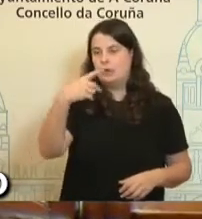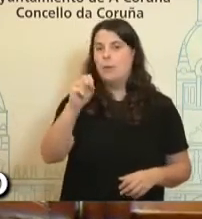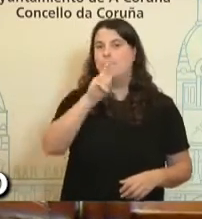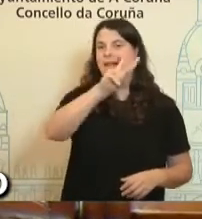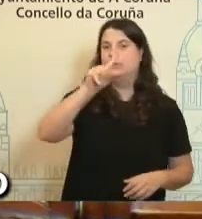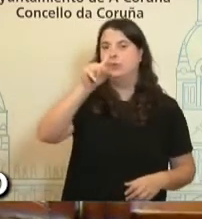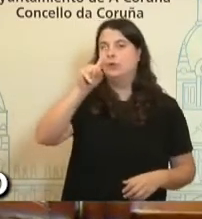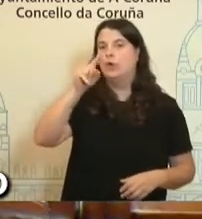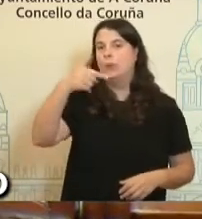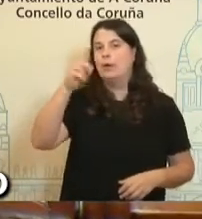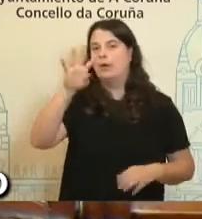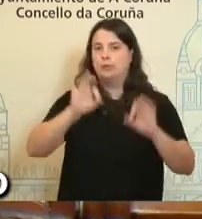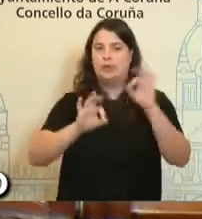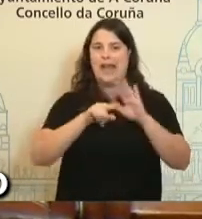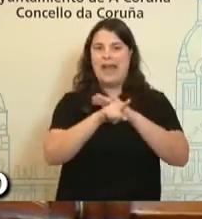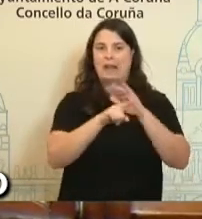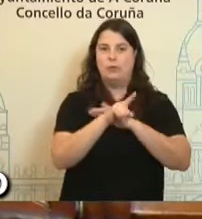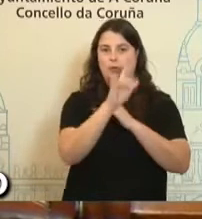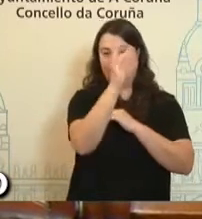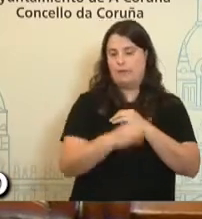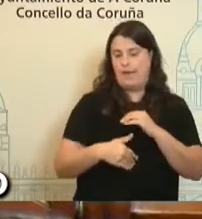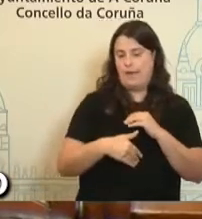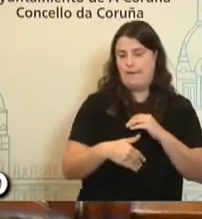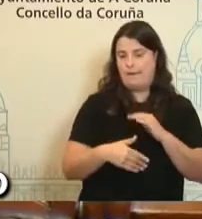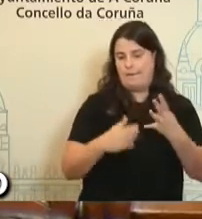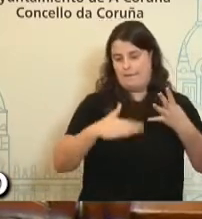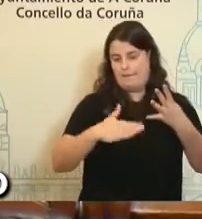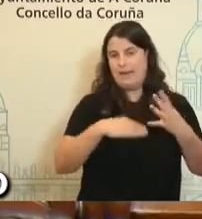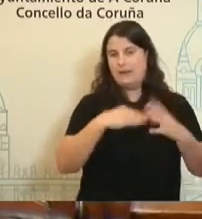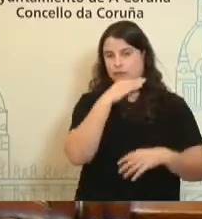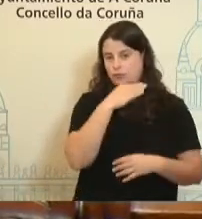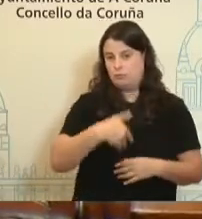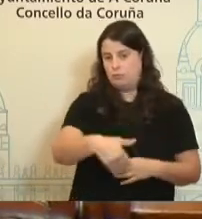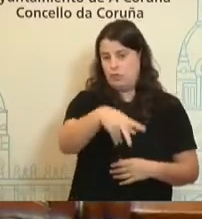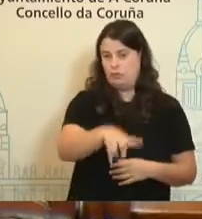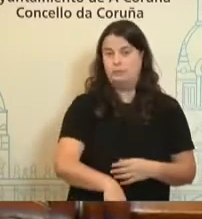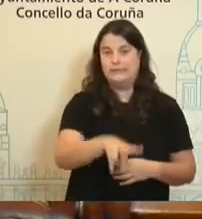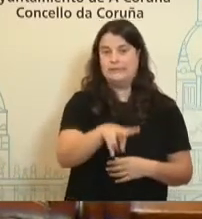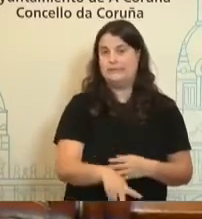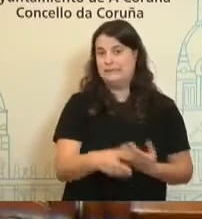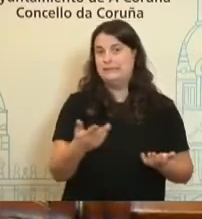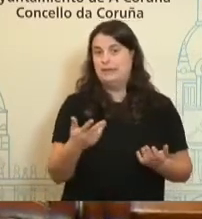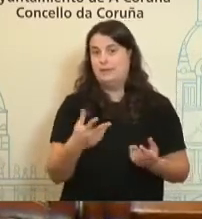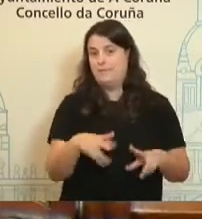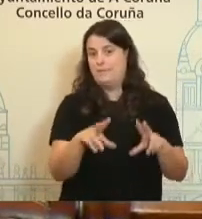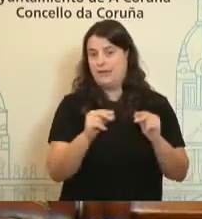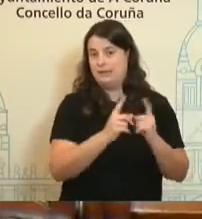21,4% de execución orzamentaria a finais de outubro, quedan 2 meses para acabar o ano. Señor Celemín,